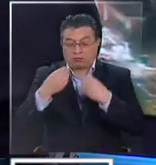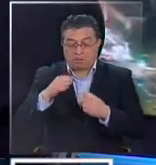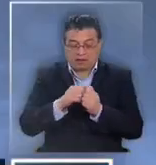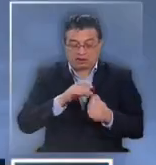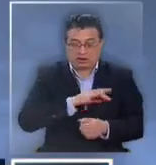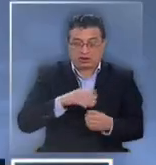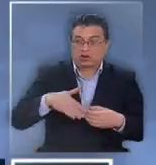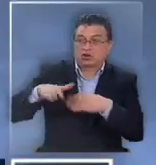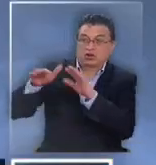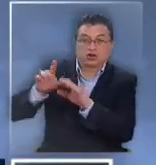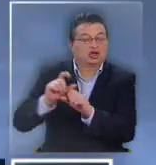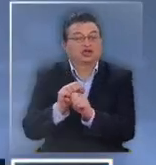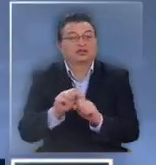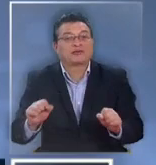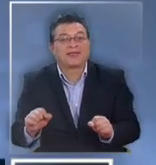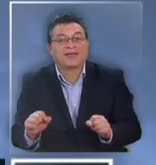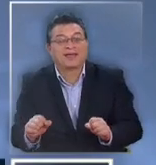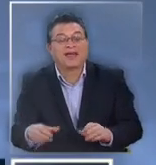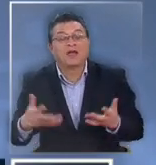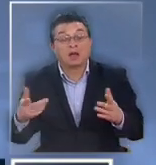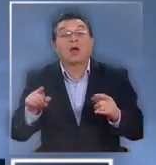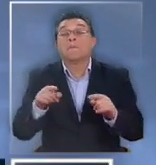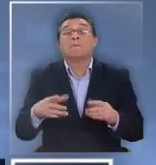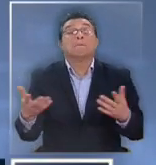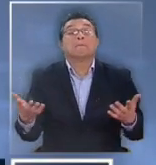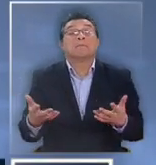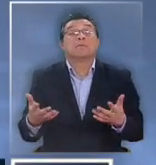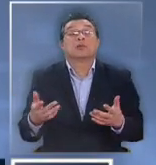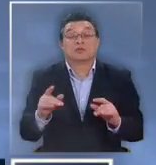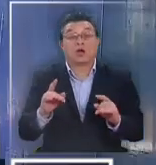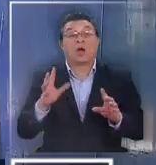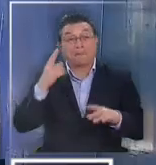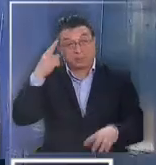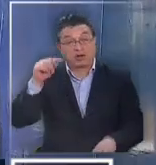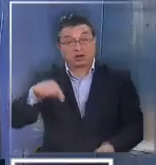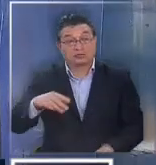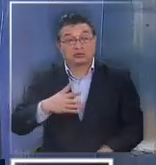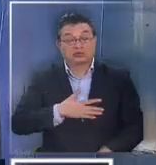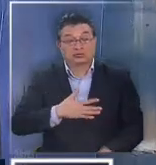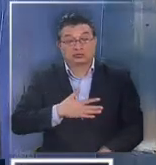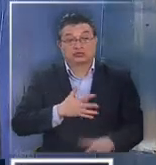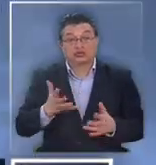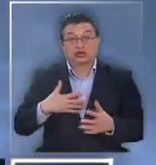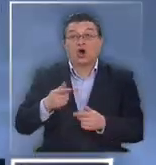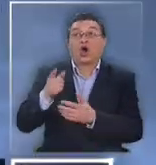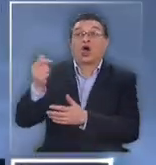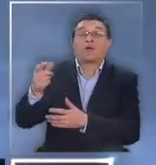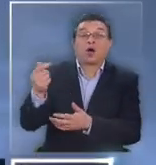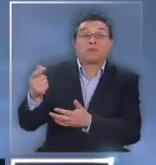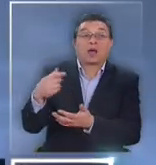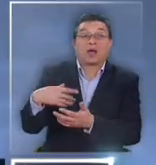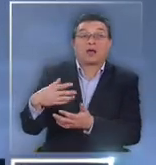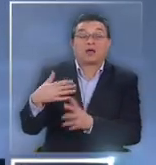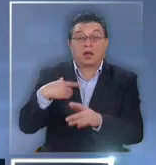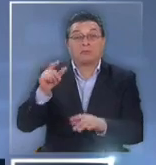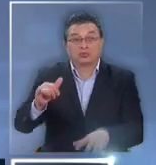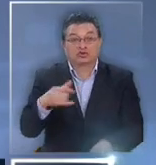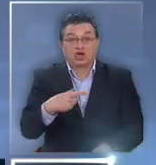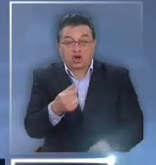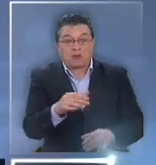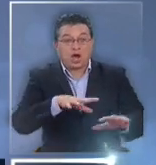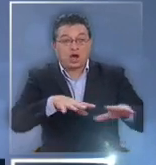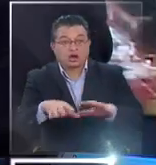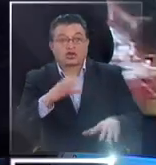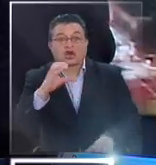chileno porque ese valor agregado salvo que nosotros estemos comprando pan desde china pero nosotros no estamos pero estamos comprando un